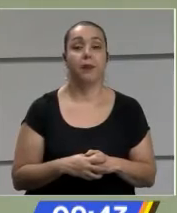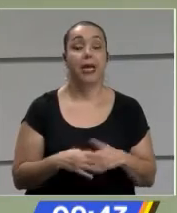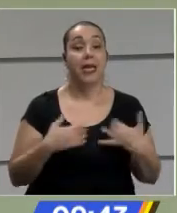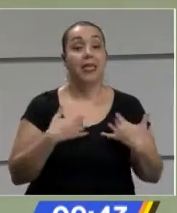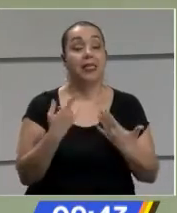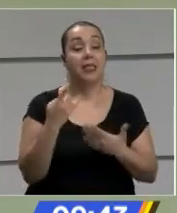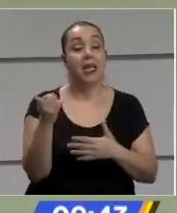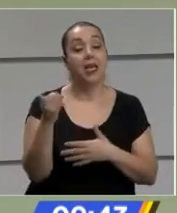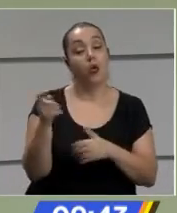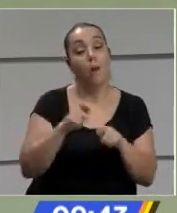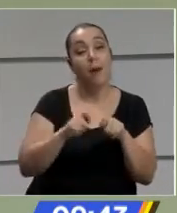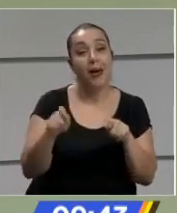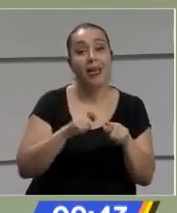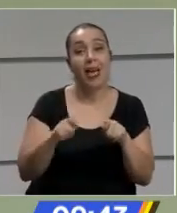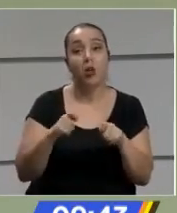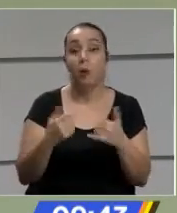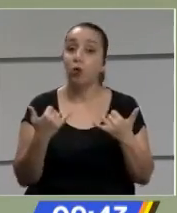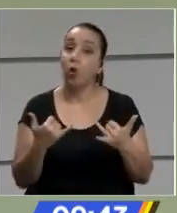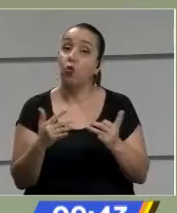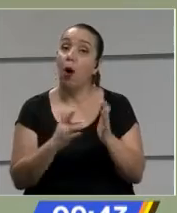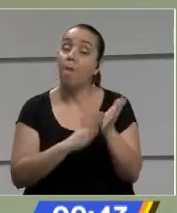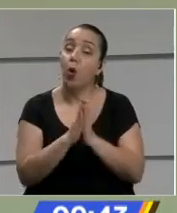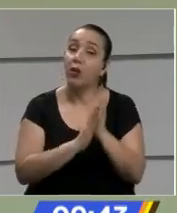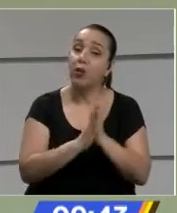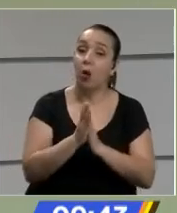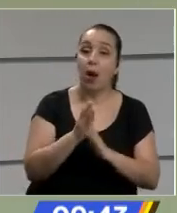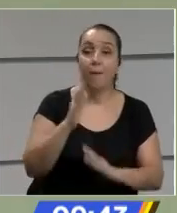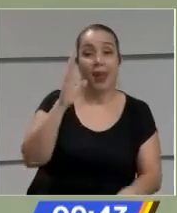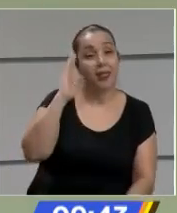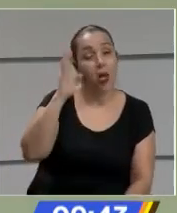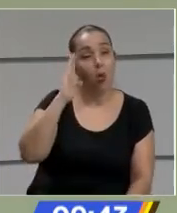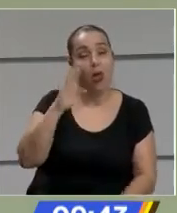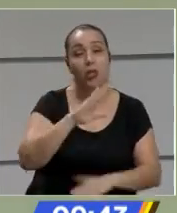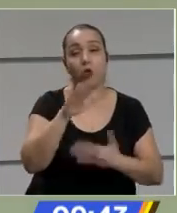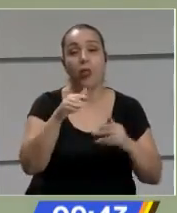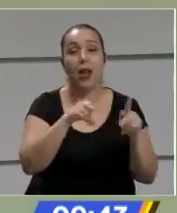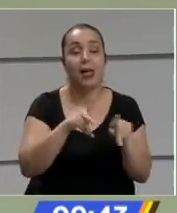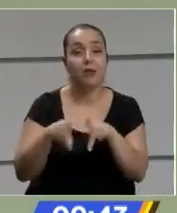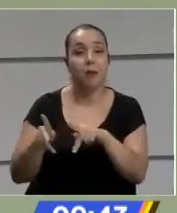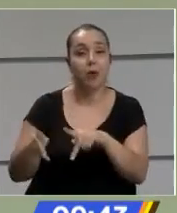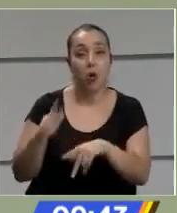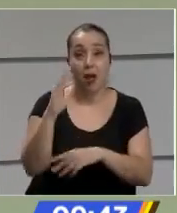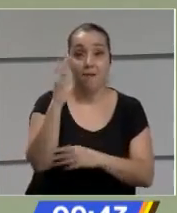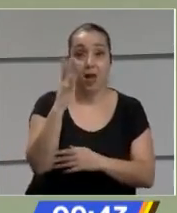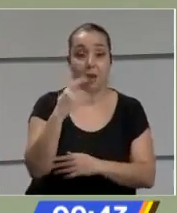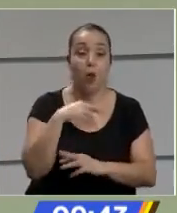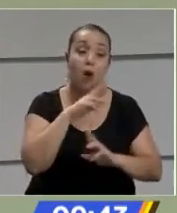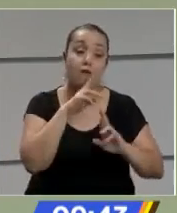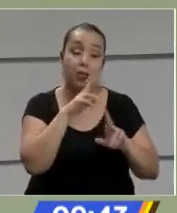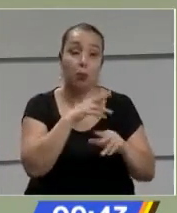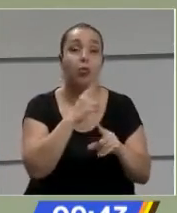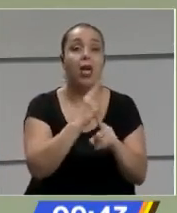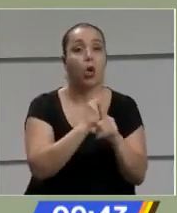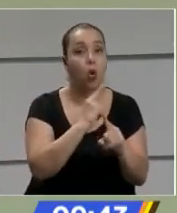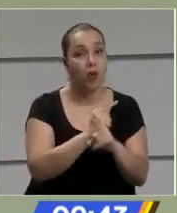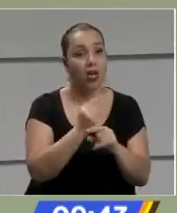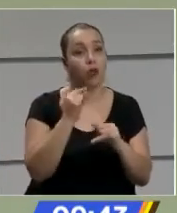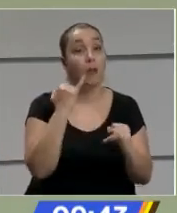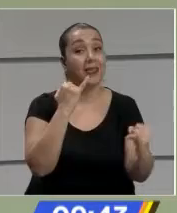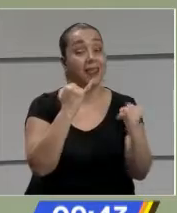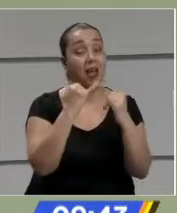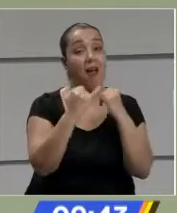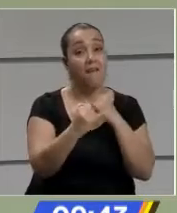Saludar a las personas que están en nuestro Facebook. Muchas gracias a todos que respondieron correctamente ese final